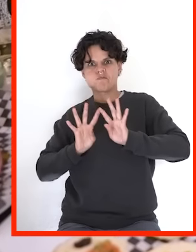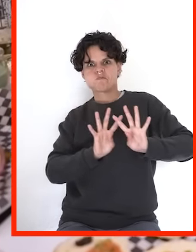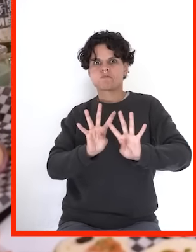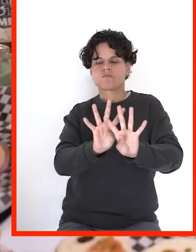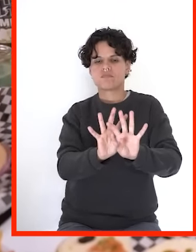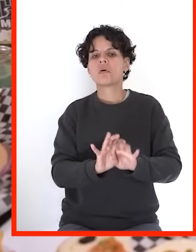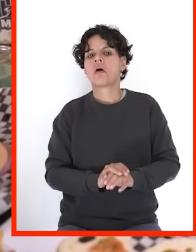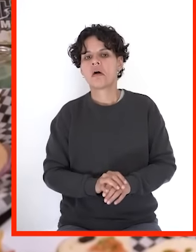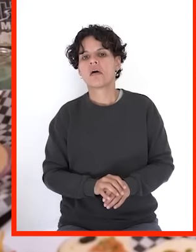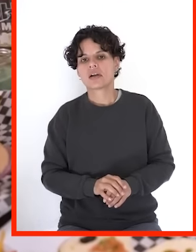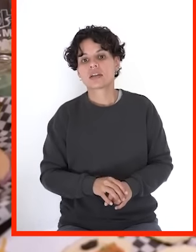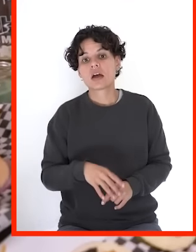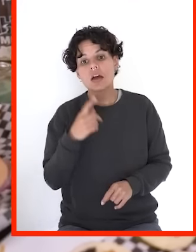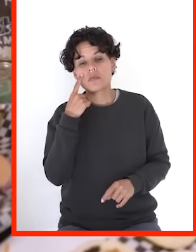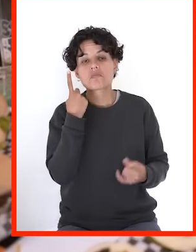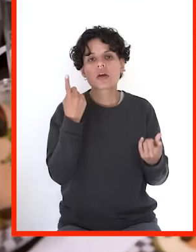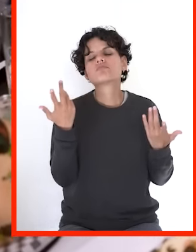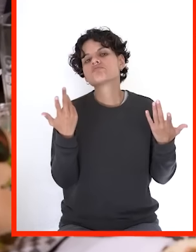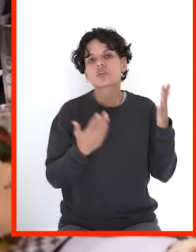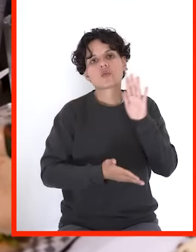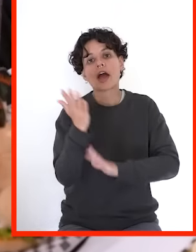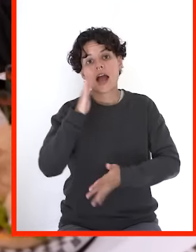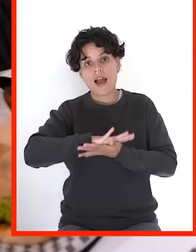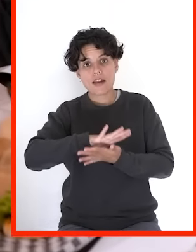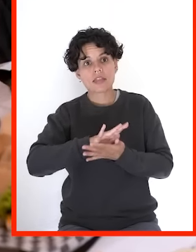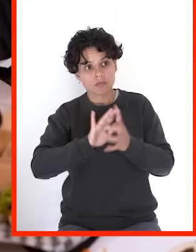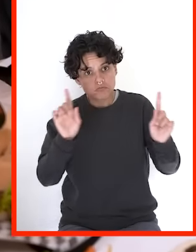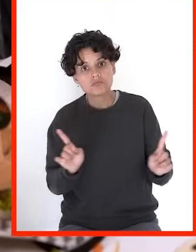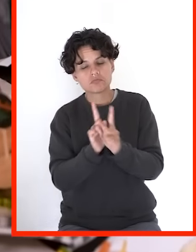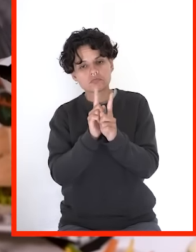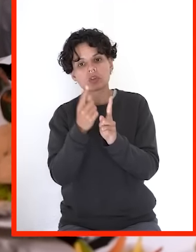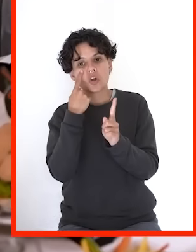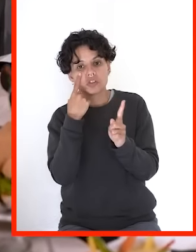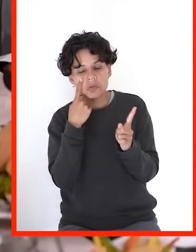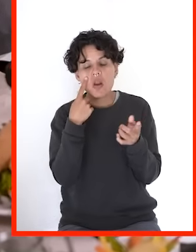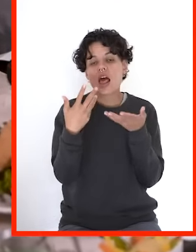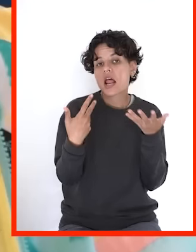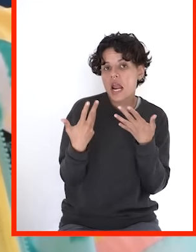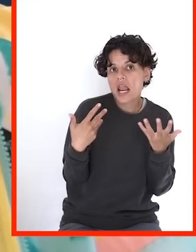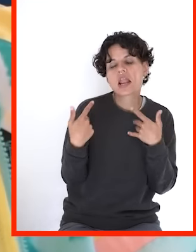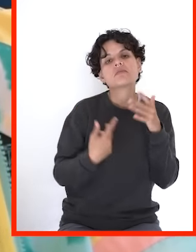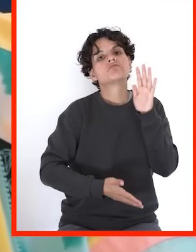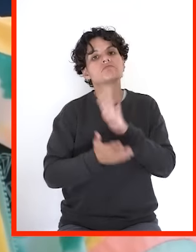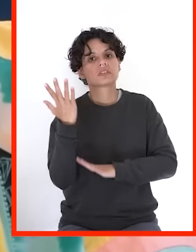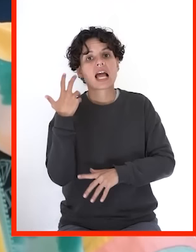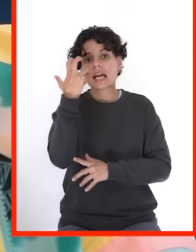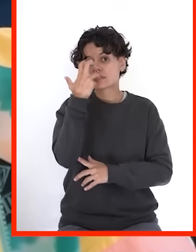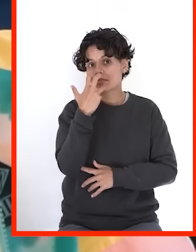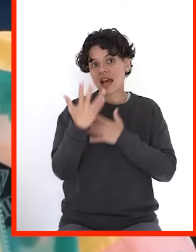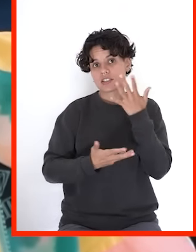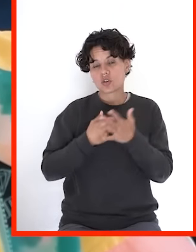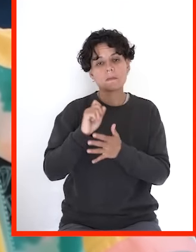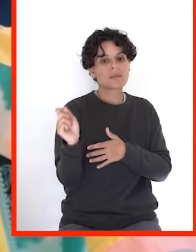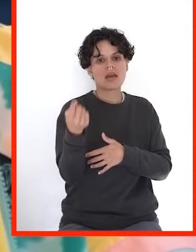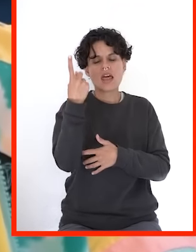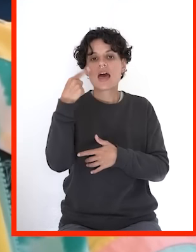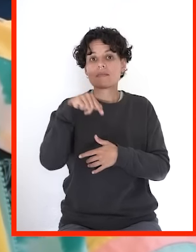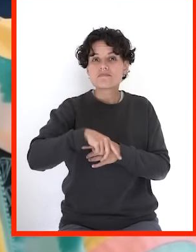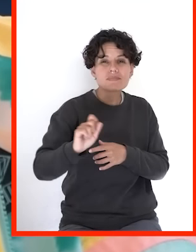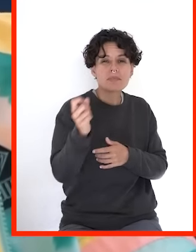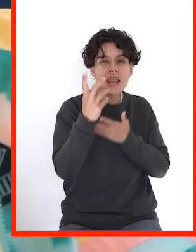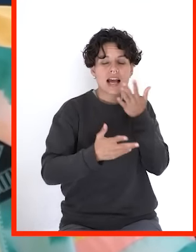lleva, brígido. Bueno, y en el carrete freestyleando nos conocimos. Después me invitó a su casa, al estudio, a hacer un tema. Hicimos la primera canción y de ahí nos